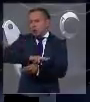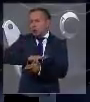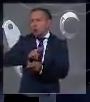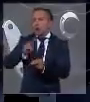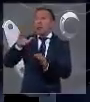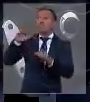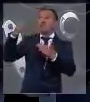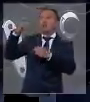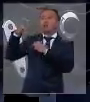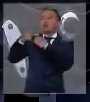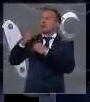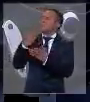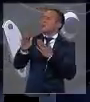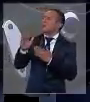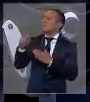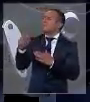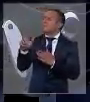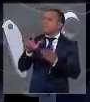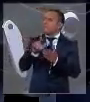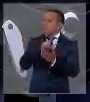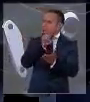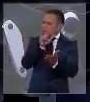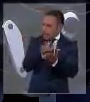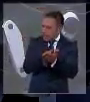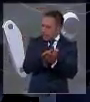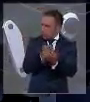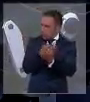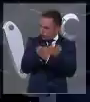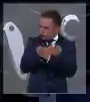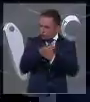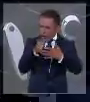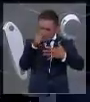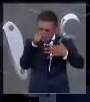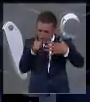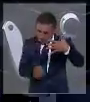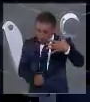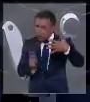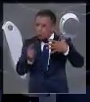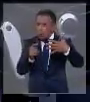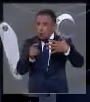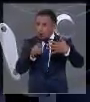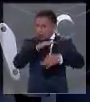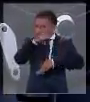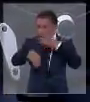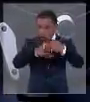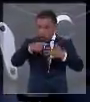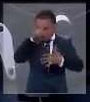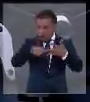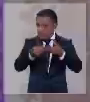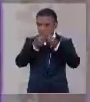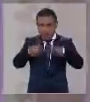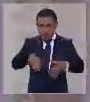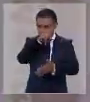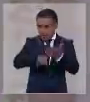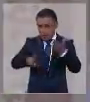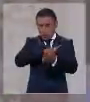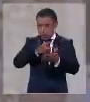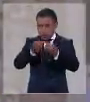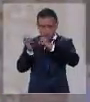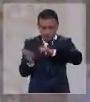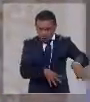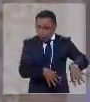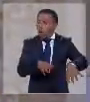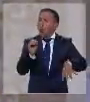se cancela la esencia de la reforma educativa? Es decir, ¿se echa para atrás toda y se vuelve a hacer o cómo? Que no